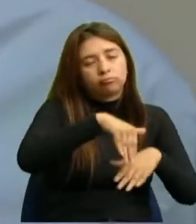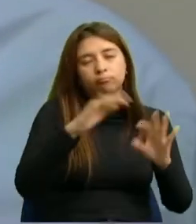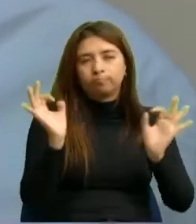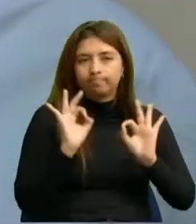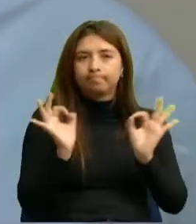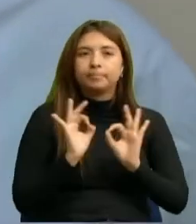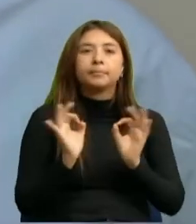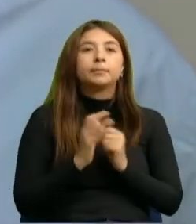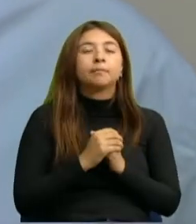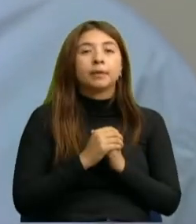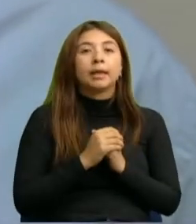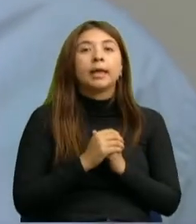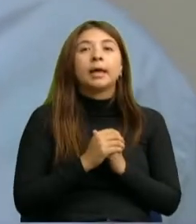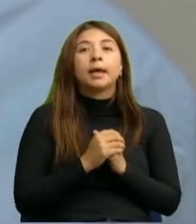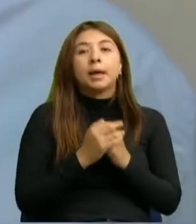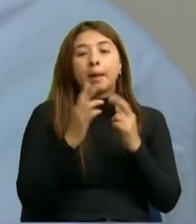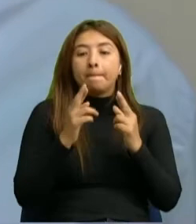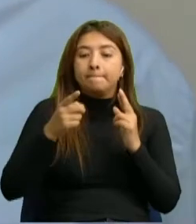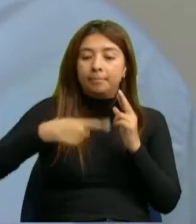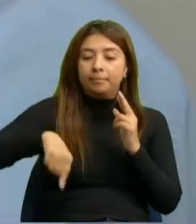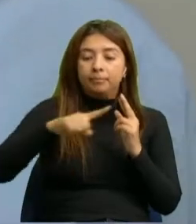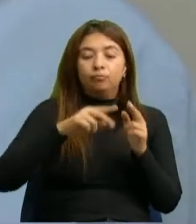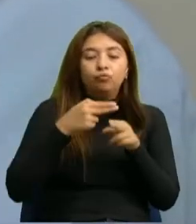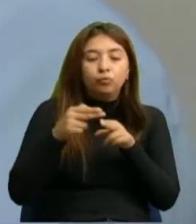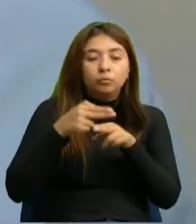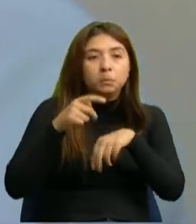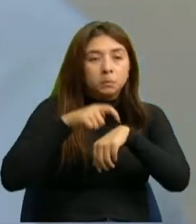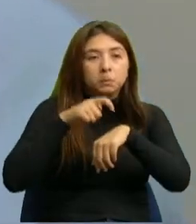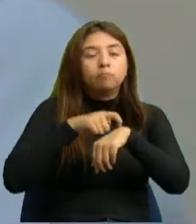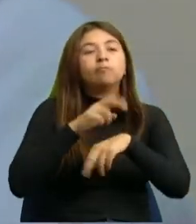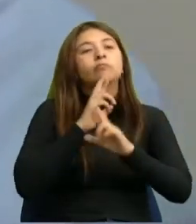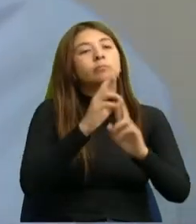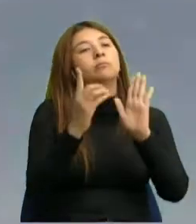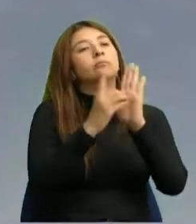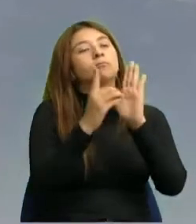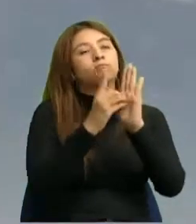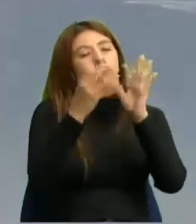que en las próximas horas la administración municipal emita el decreto donde serán